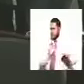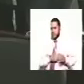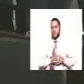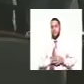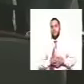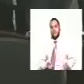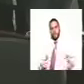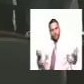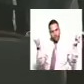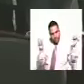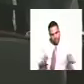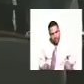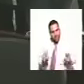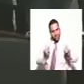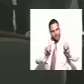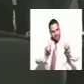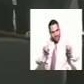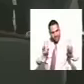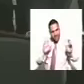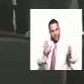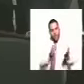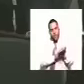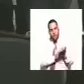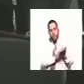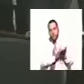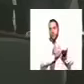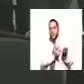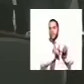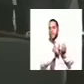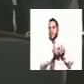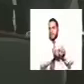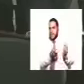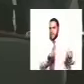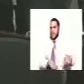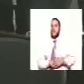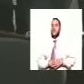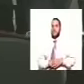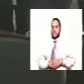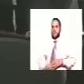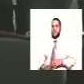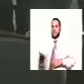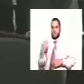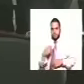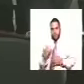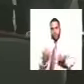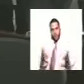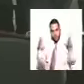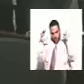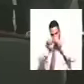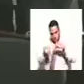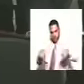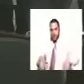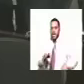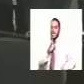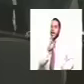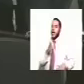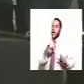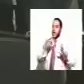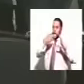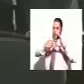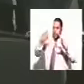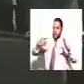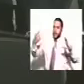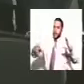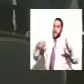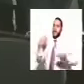se introdujo el tema de la reparación de víctimas y han citado mal esta noche a la Corte